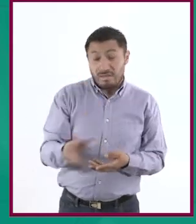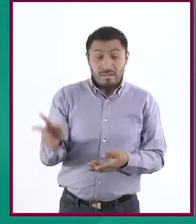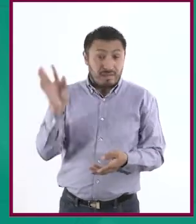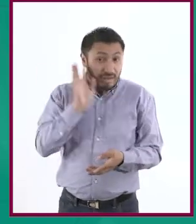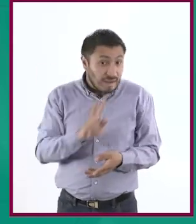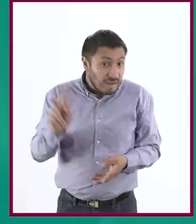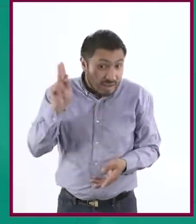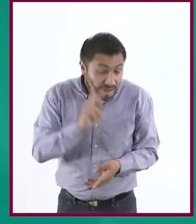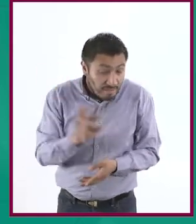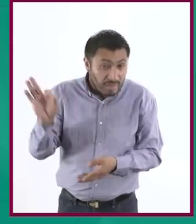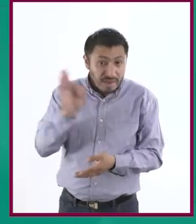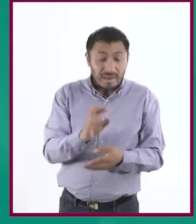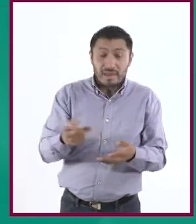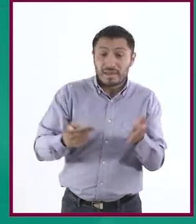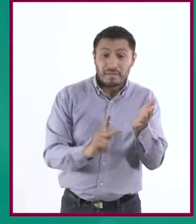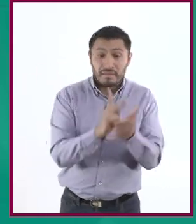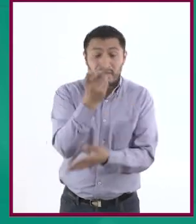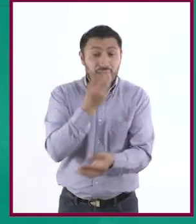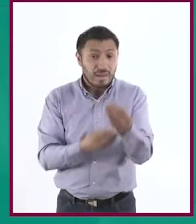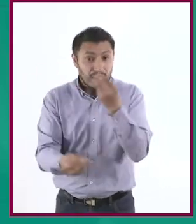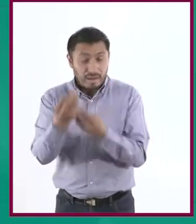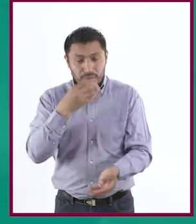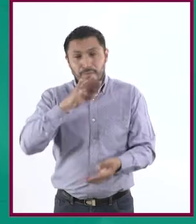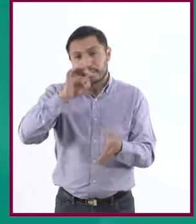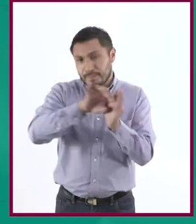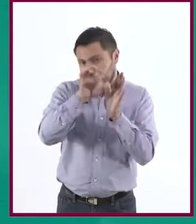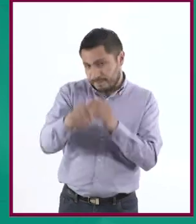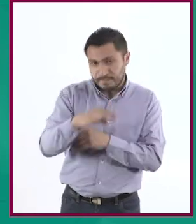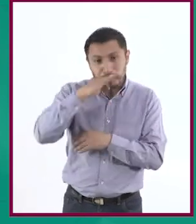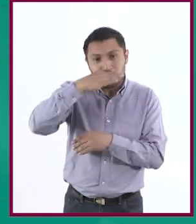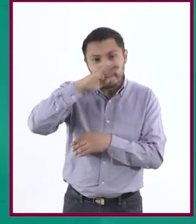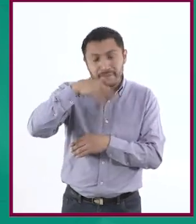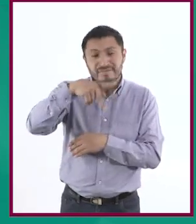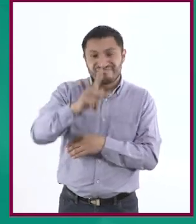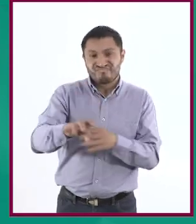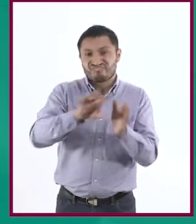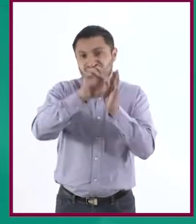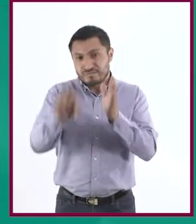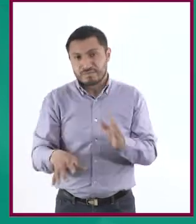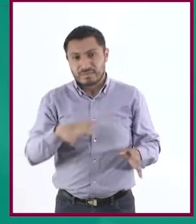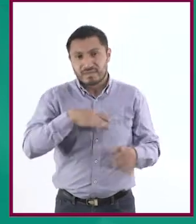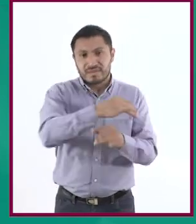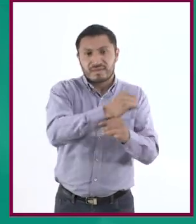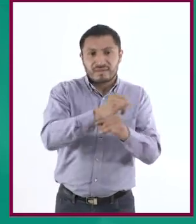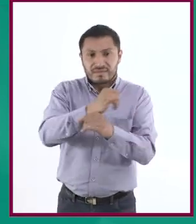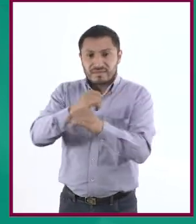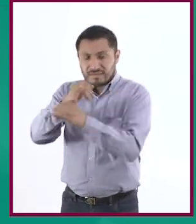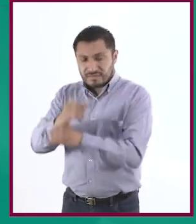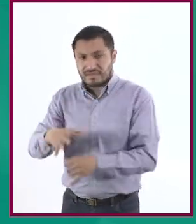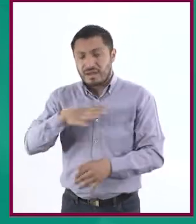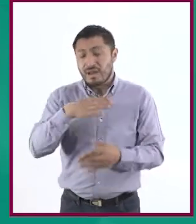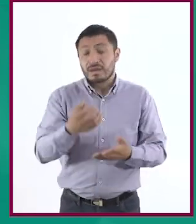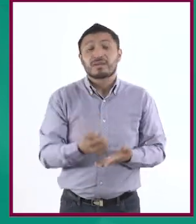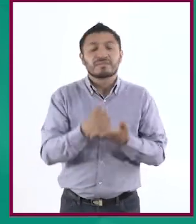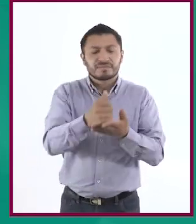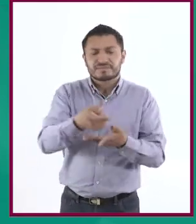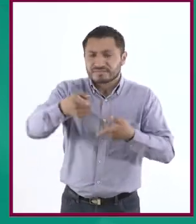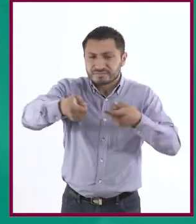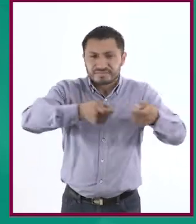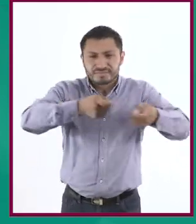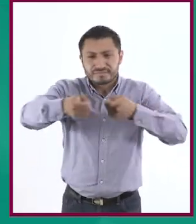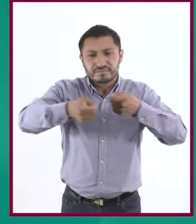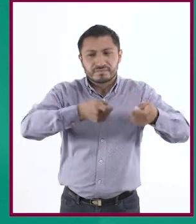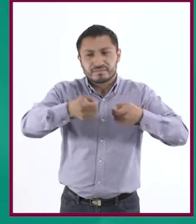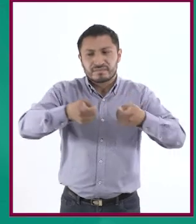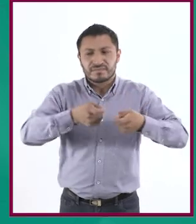plantas comestibles en el caso del maíz, pero por ejemplo hay investigación que permite